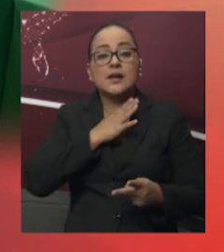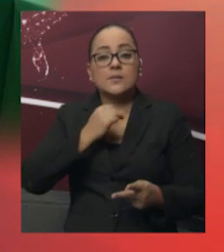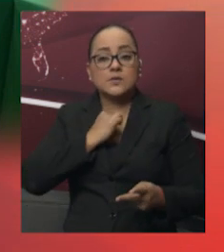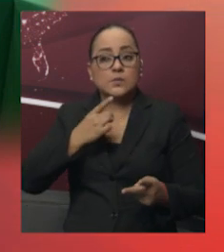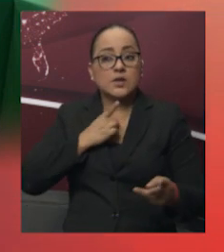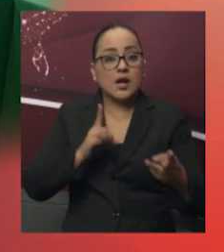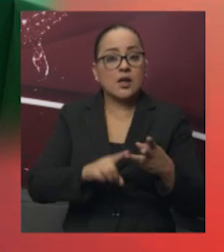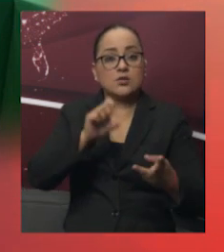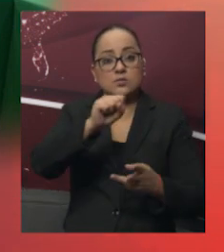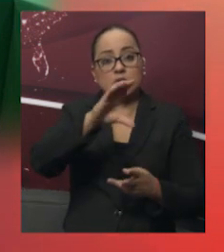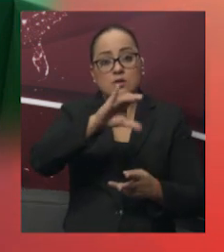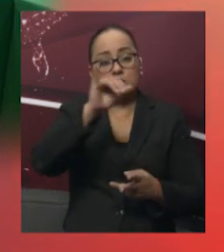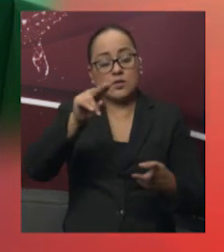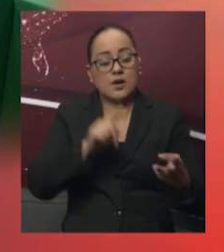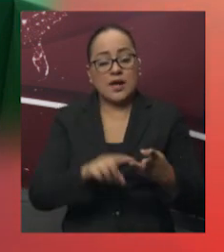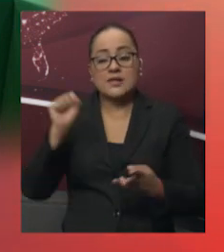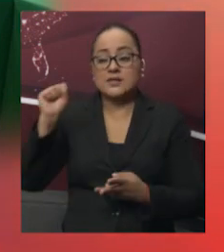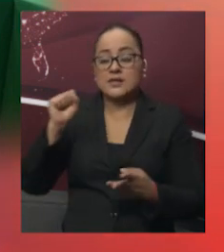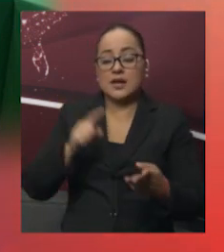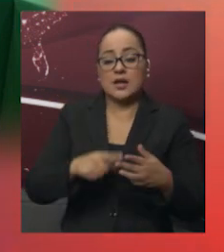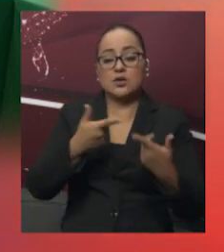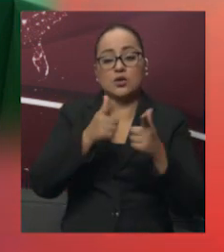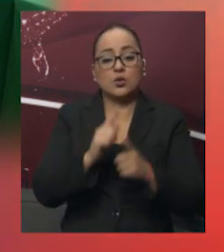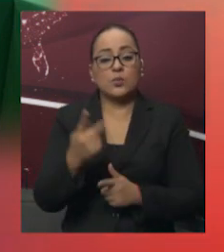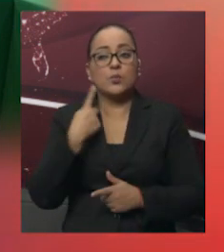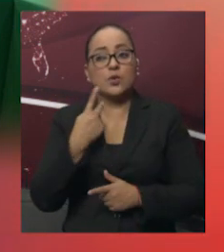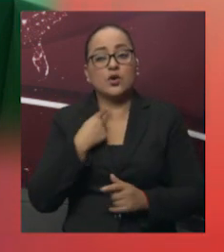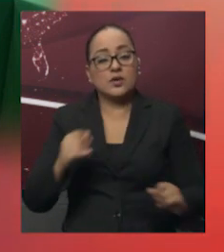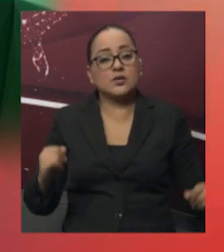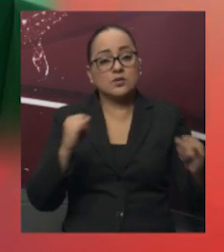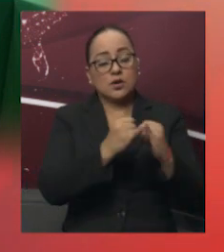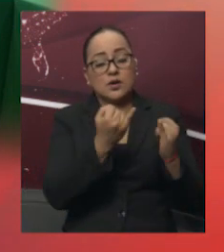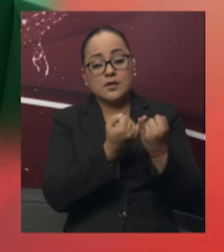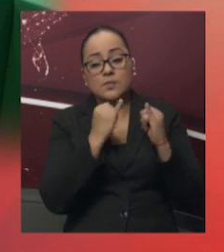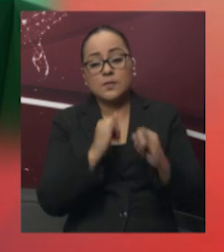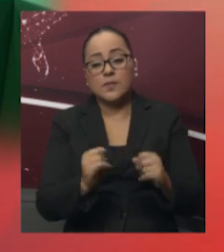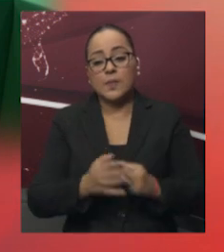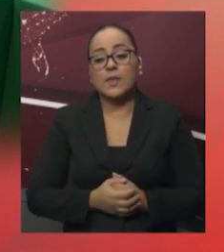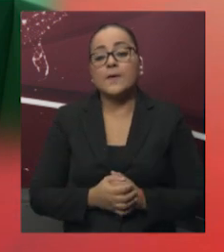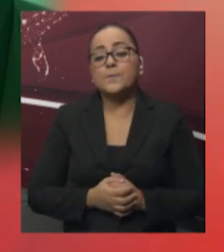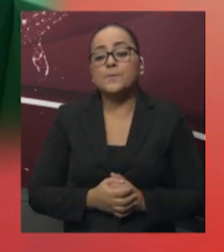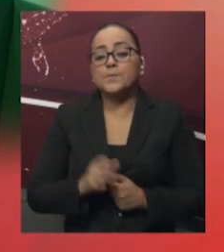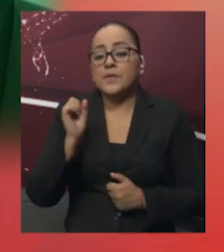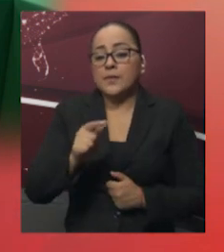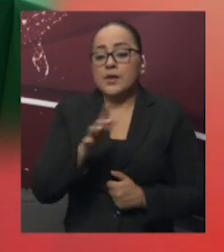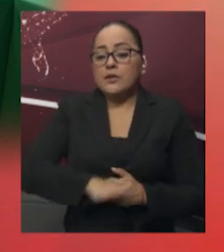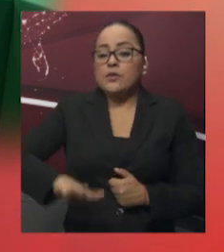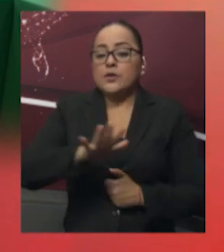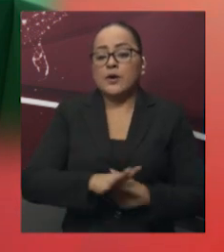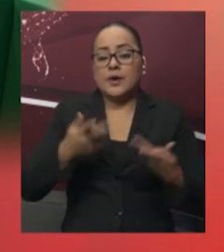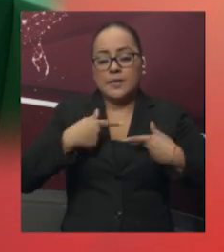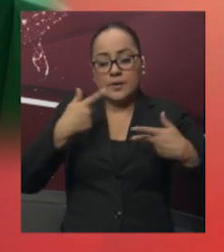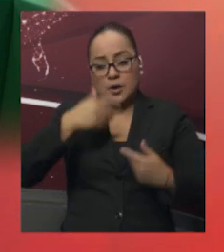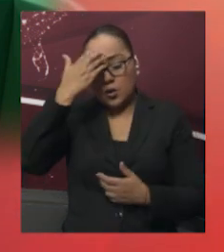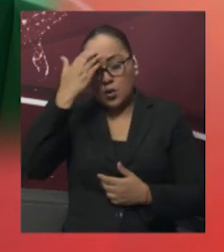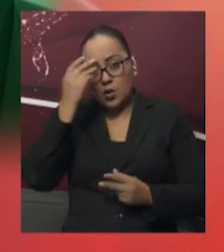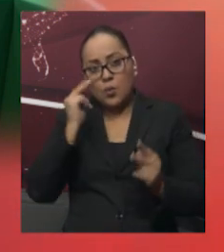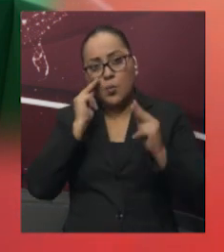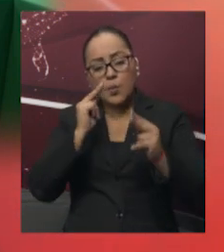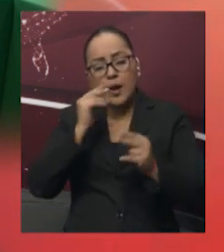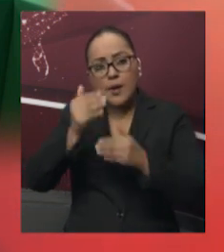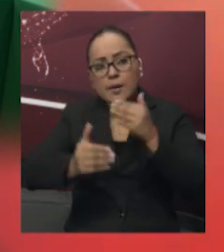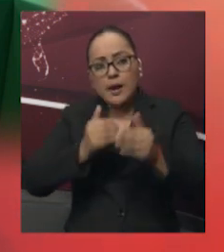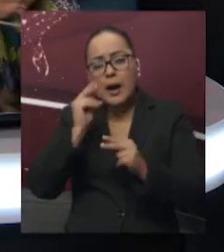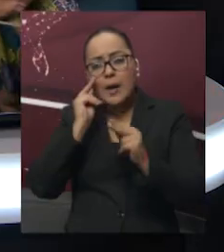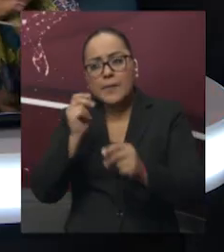judicial, sindicatos, partidos políticos, organismos autónomos, que la ciudadanía pueda hacer seguimiento de si